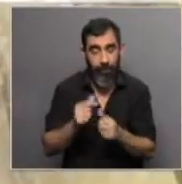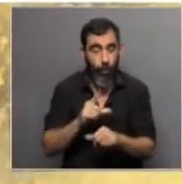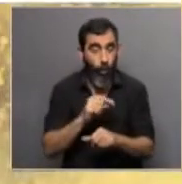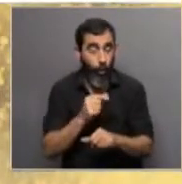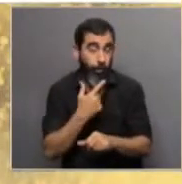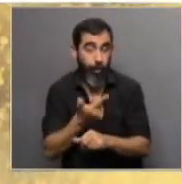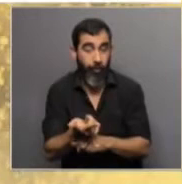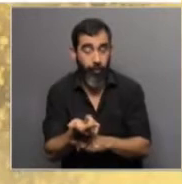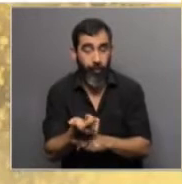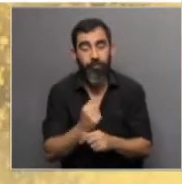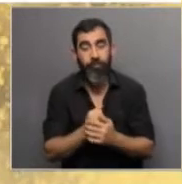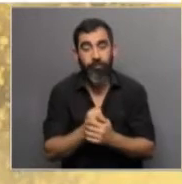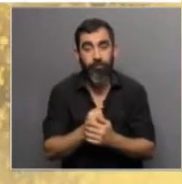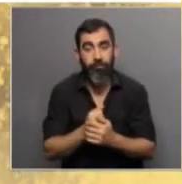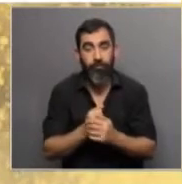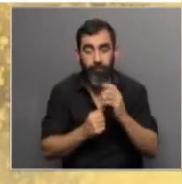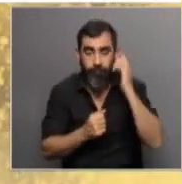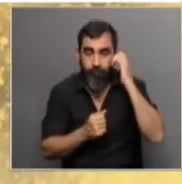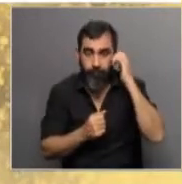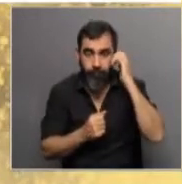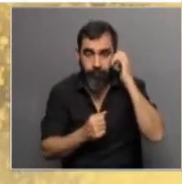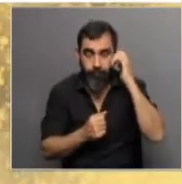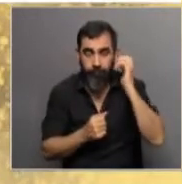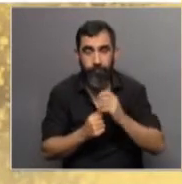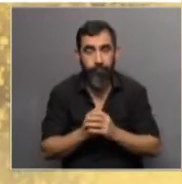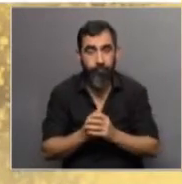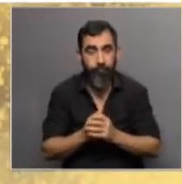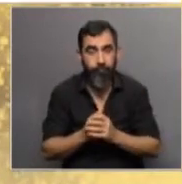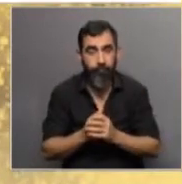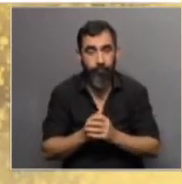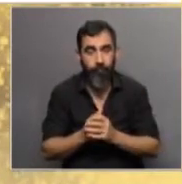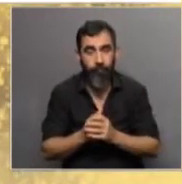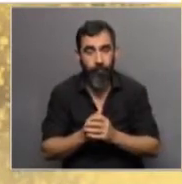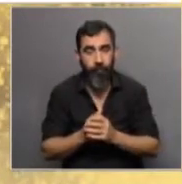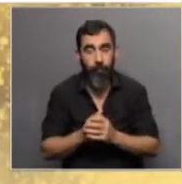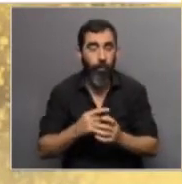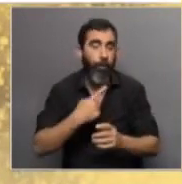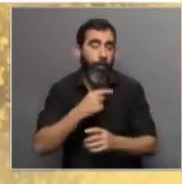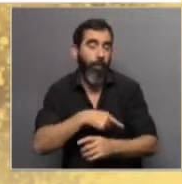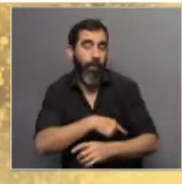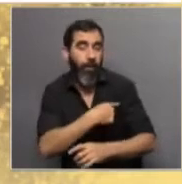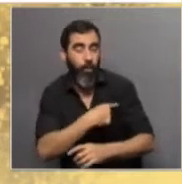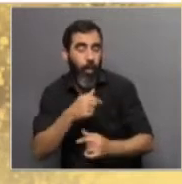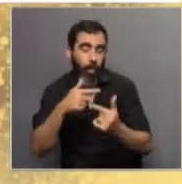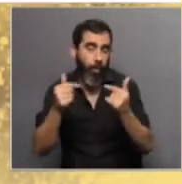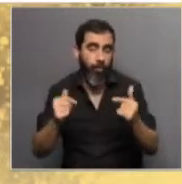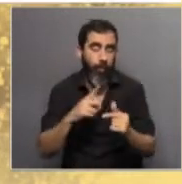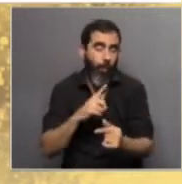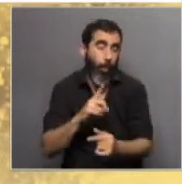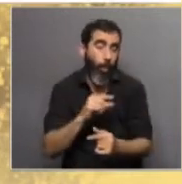dolor, en estímulos que ya sea por temperatura o por otras razones que generan